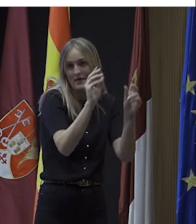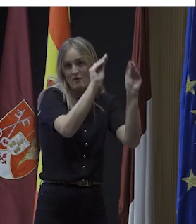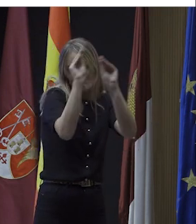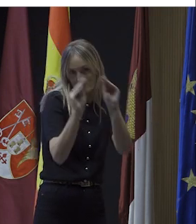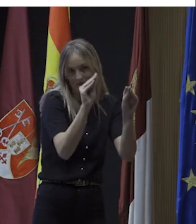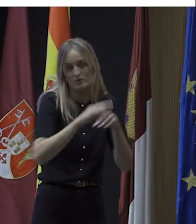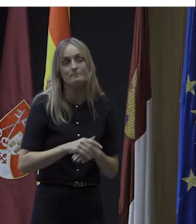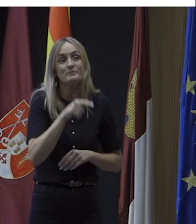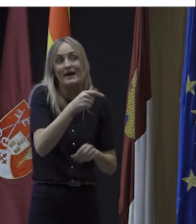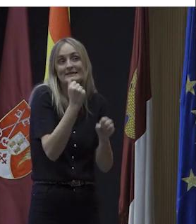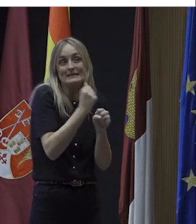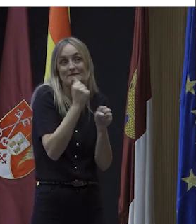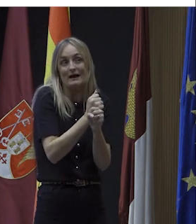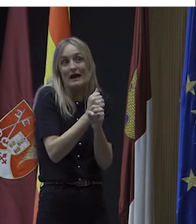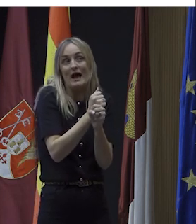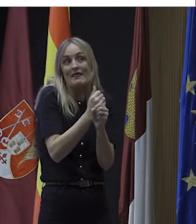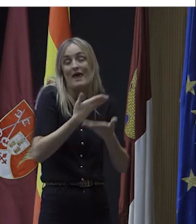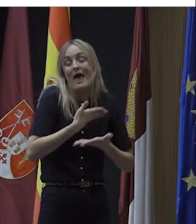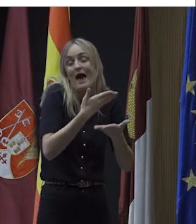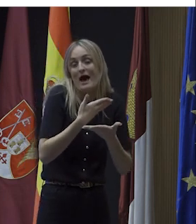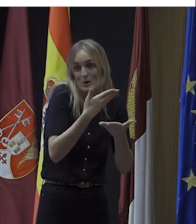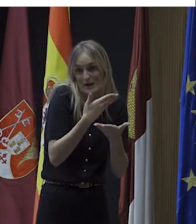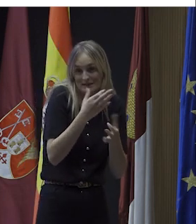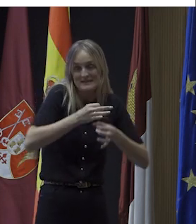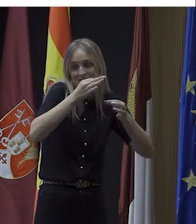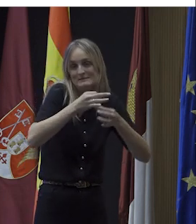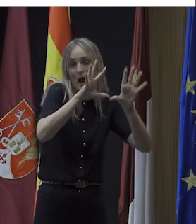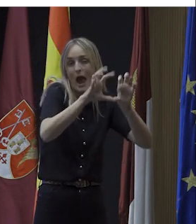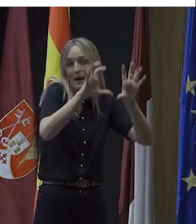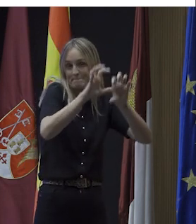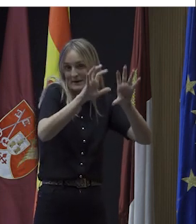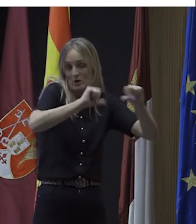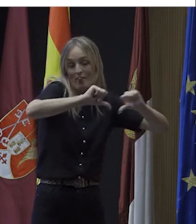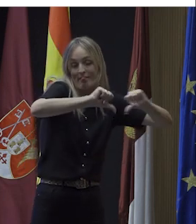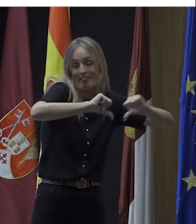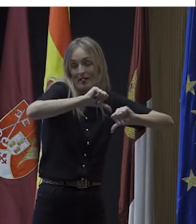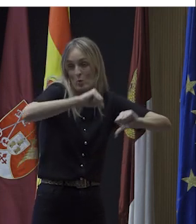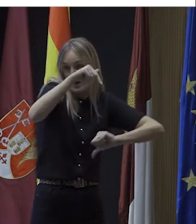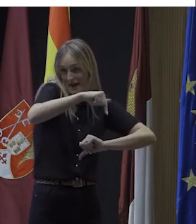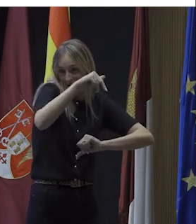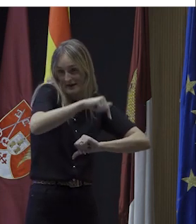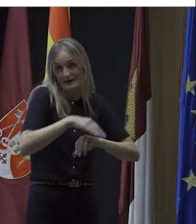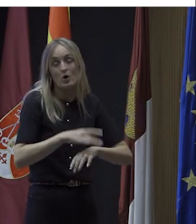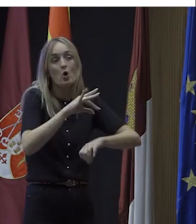ayudante, claro, y fue aprendiendo todas las técnicas que hacían los cirujanos allí, trabajaba con el doctor Sons